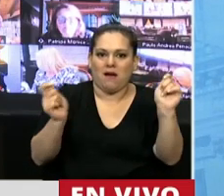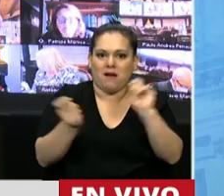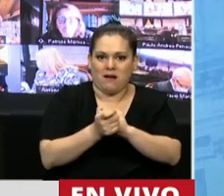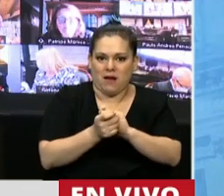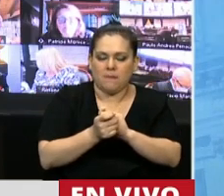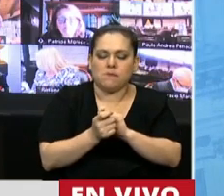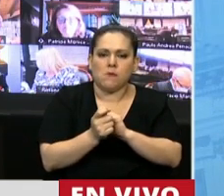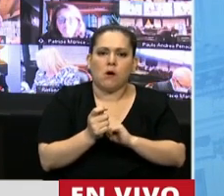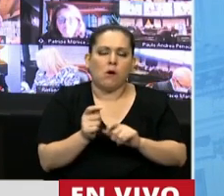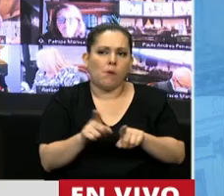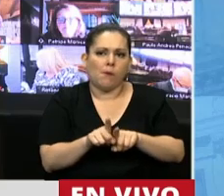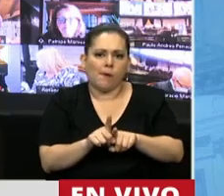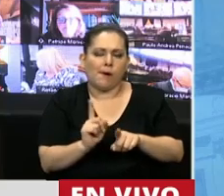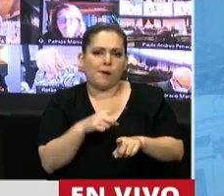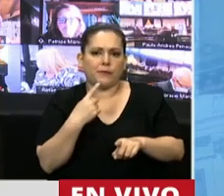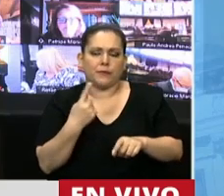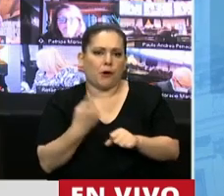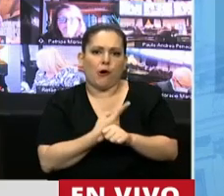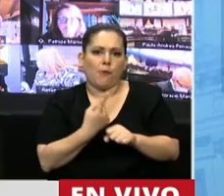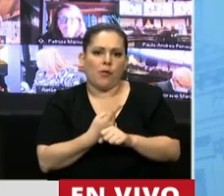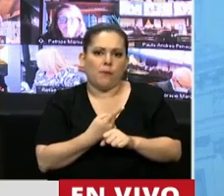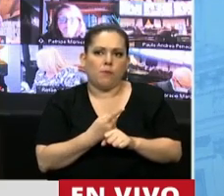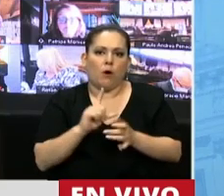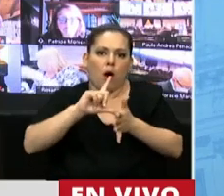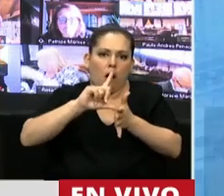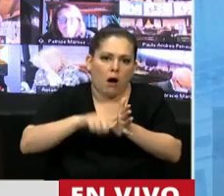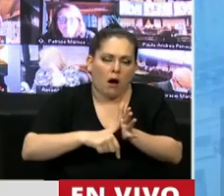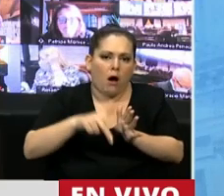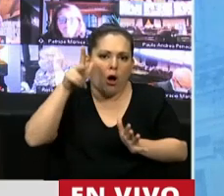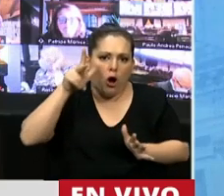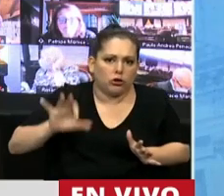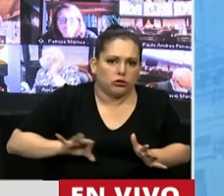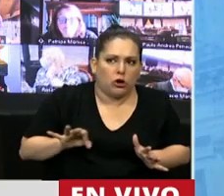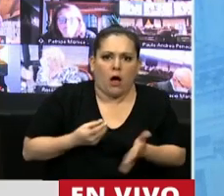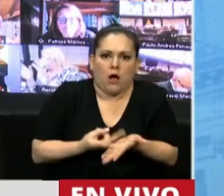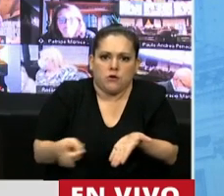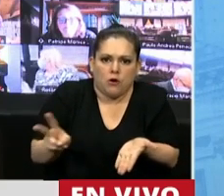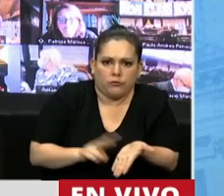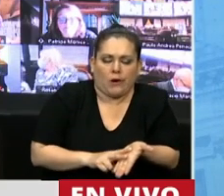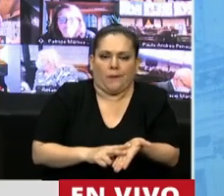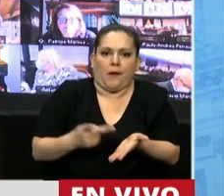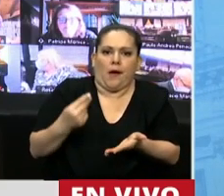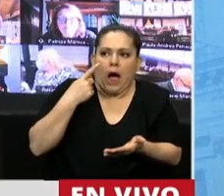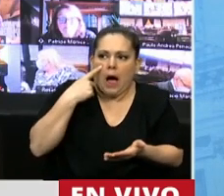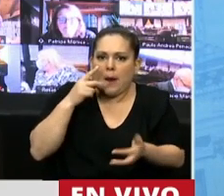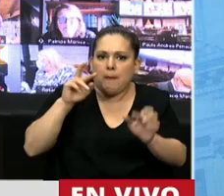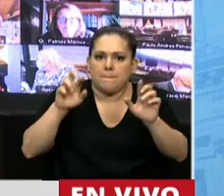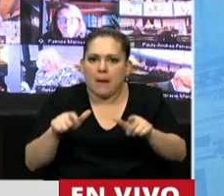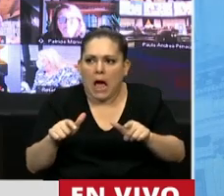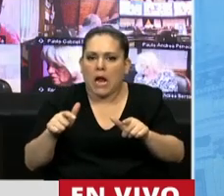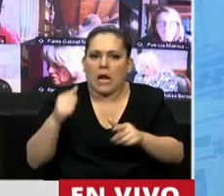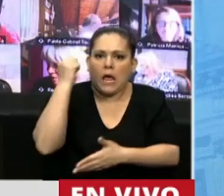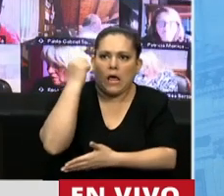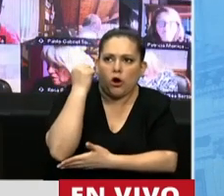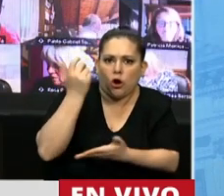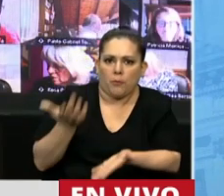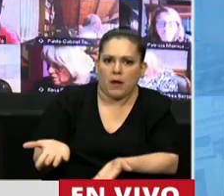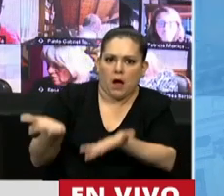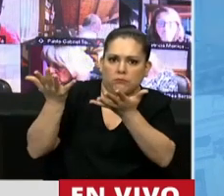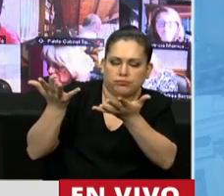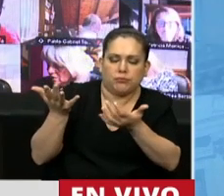nos puede tomar otros 8 años para poder diseñar estrategias que generen crecimiento económico con